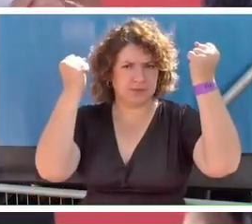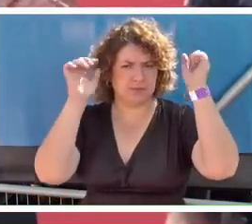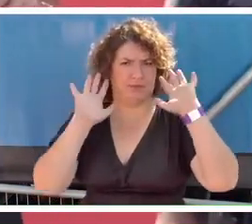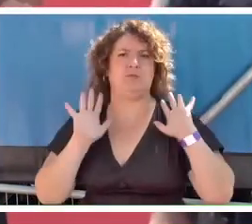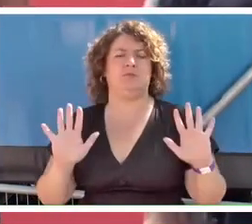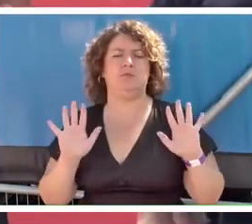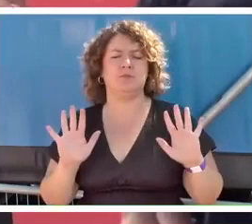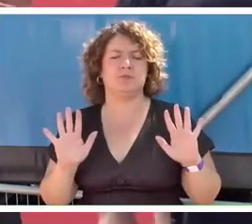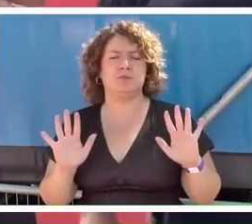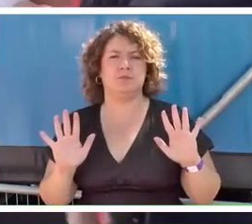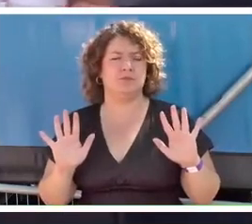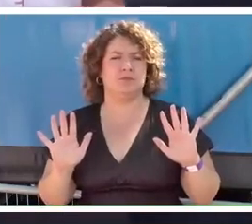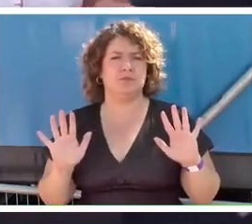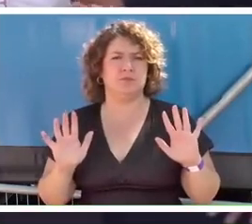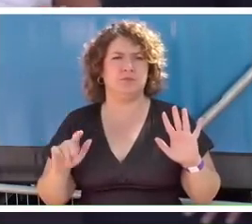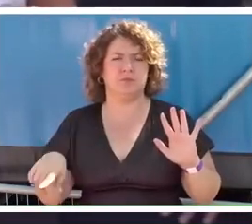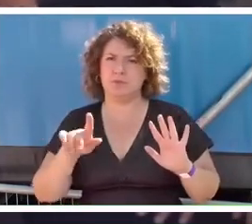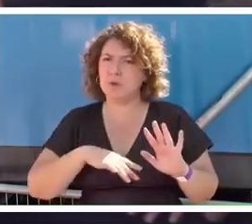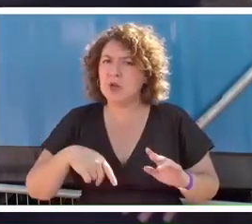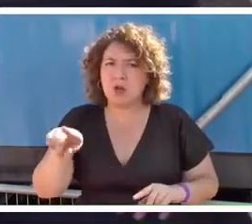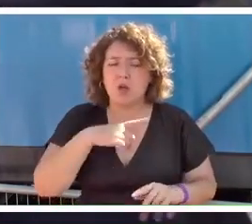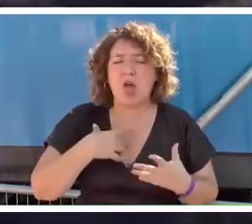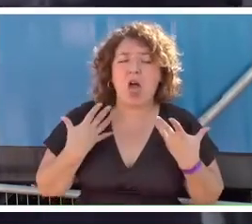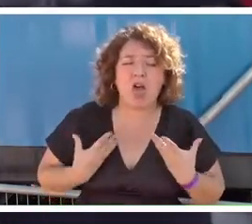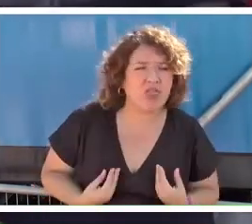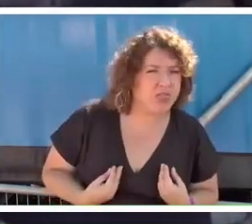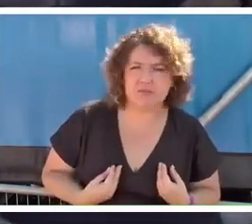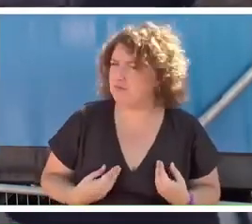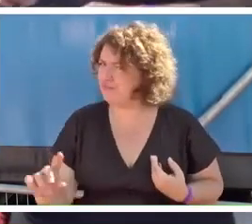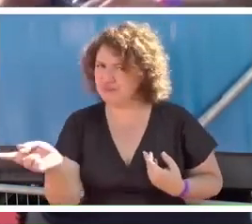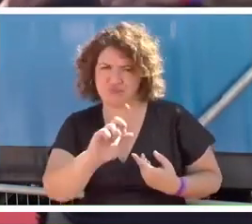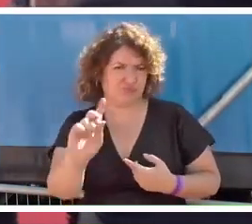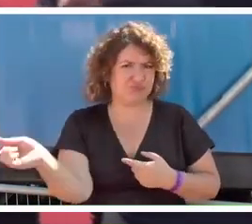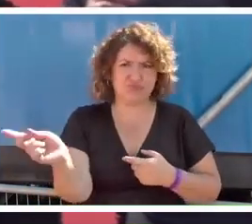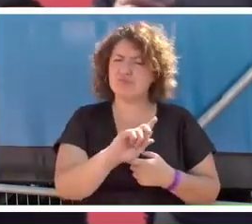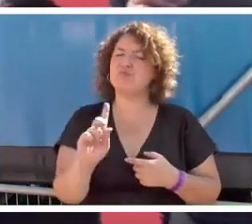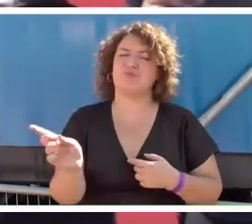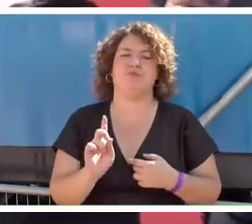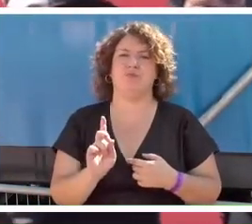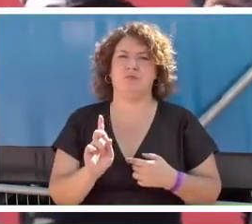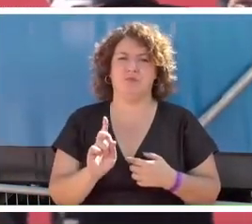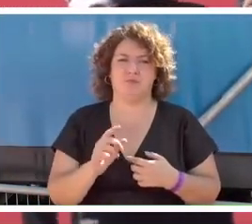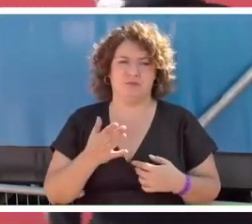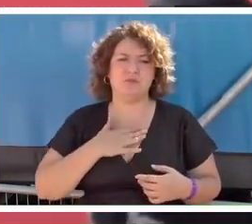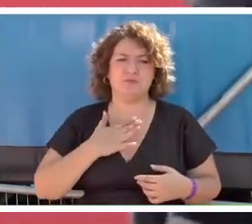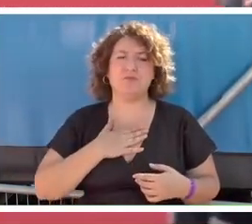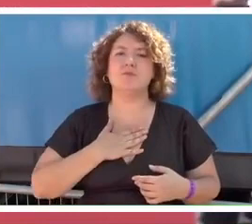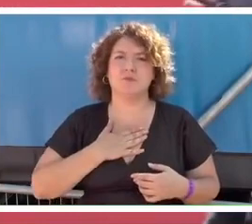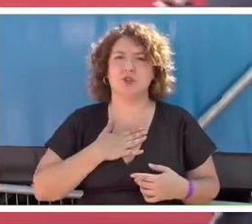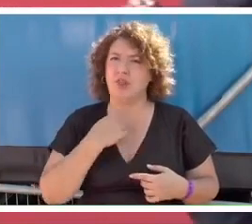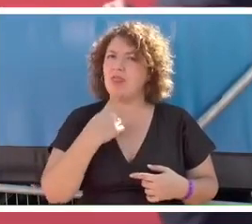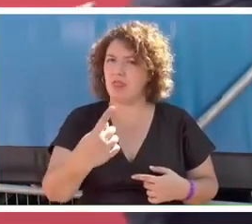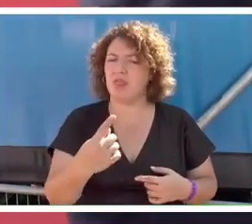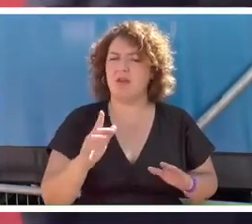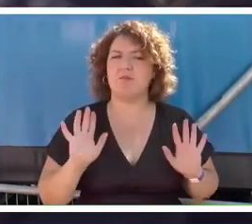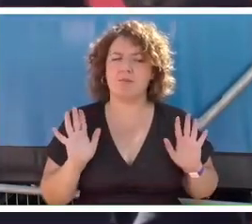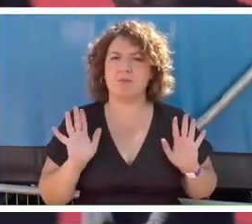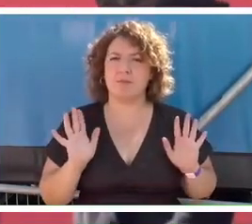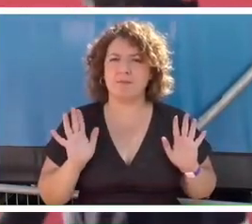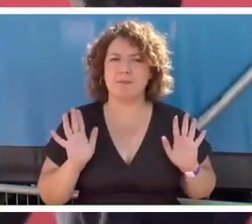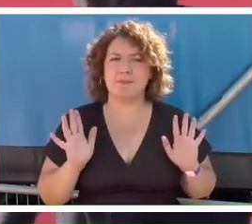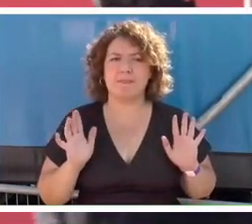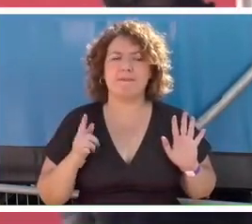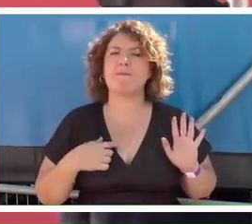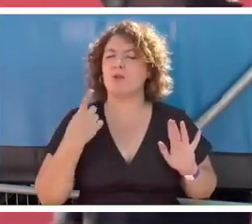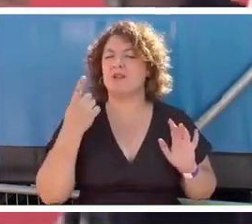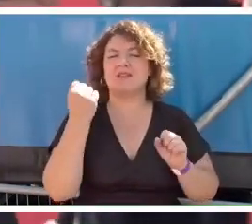pero no cunda el desánimo. Os digo aquí, amigos y amigas, que tenemos una